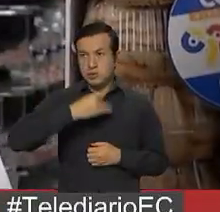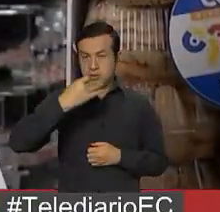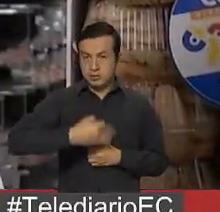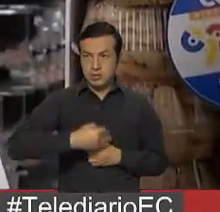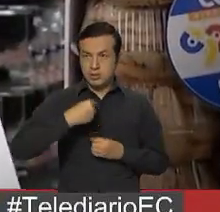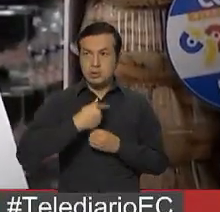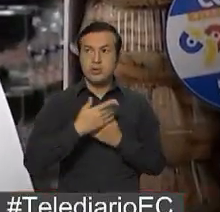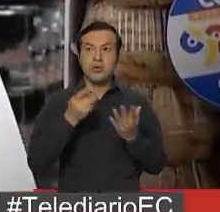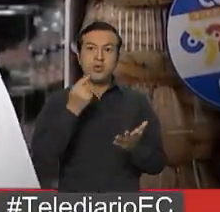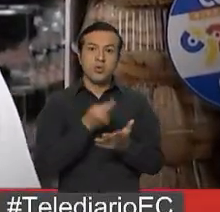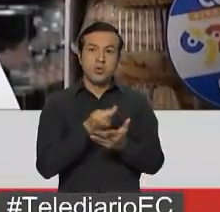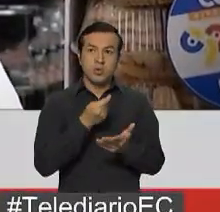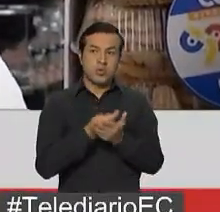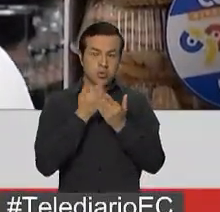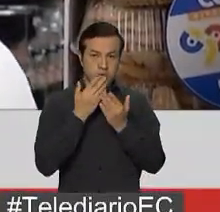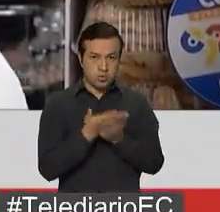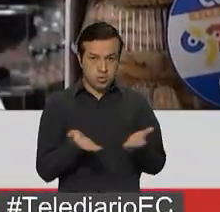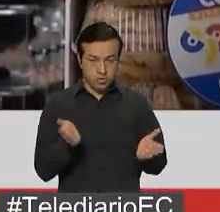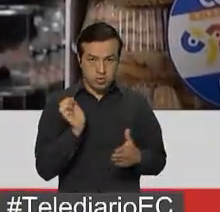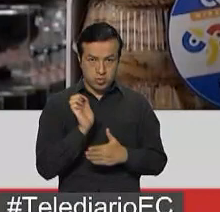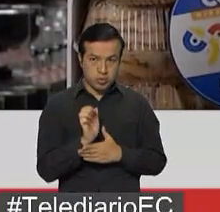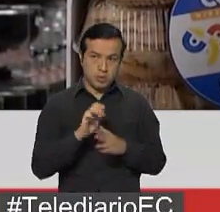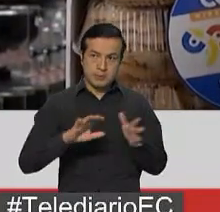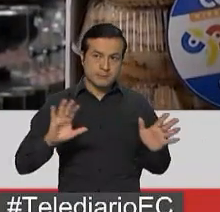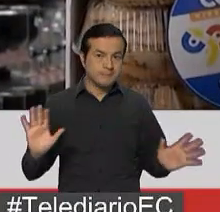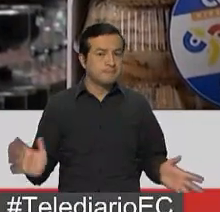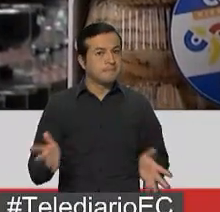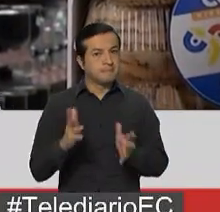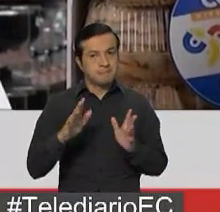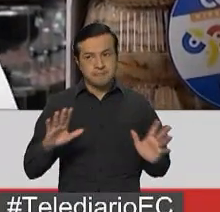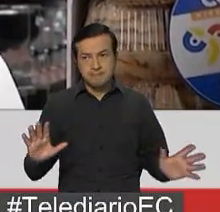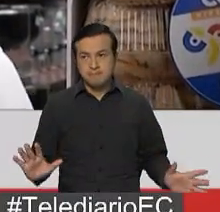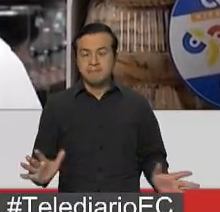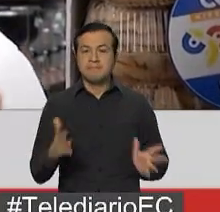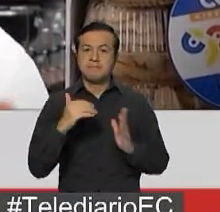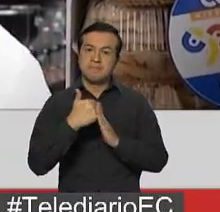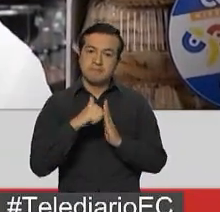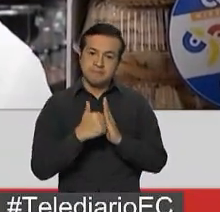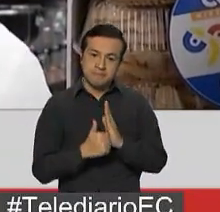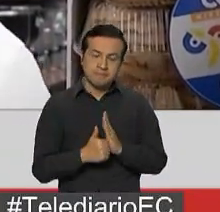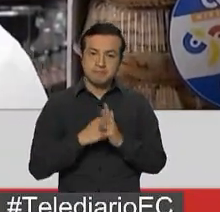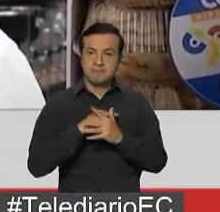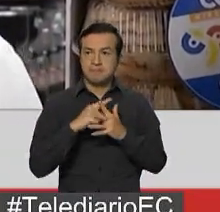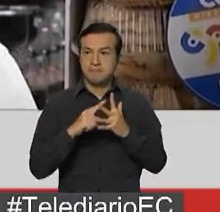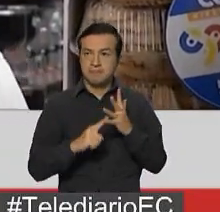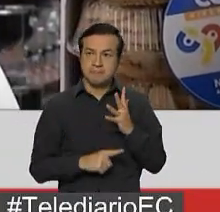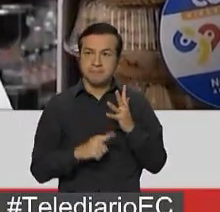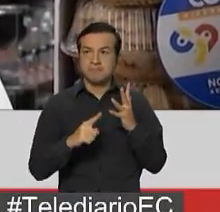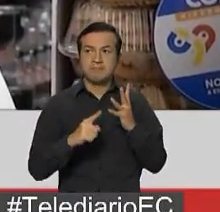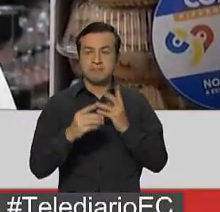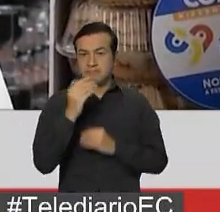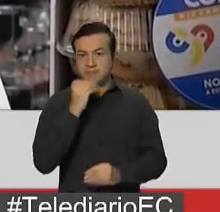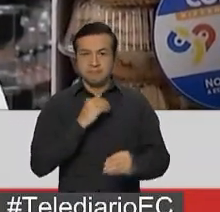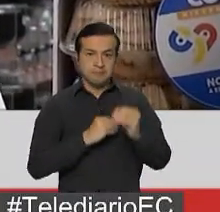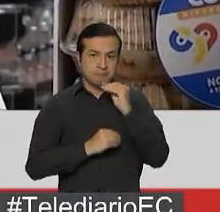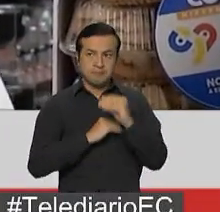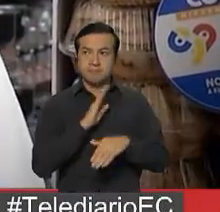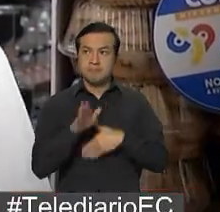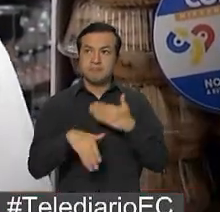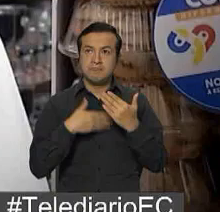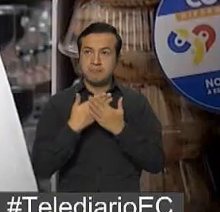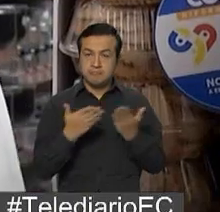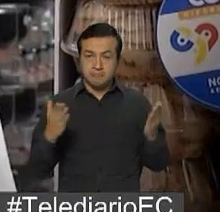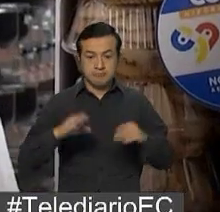que se consuman productos nacionales a impulsar los artesanos las pymes las mipymes el sector alimentario el sector textil